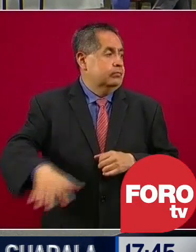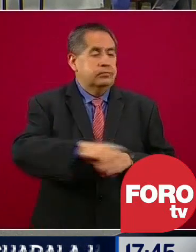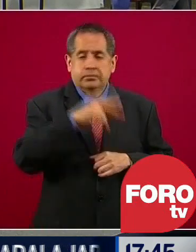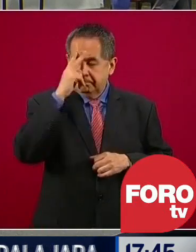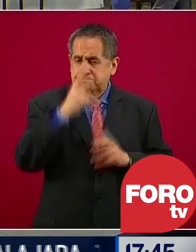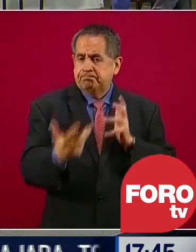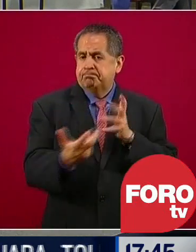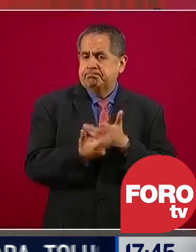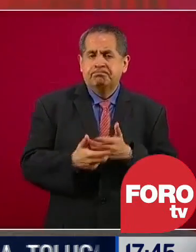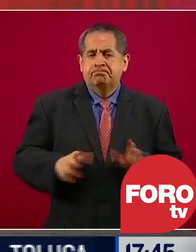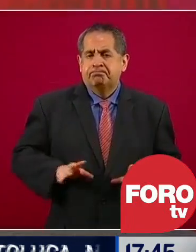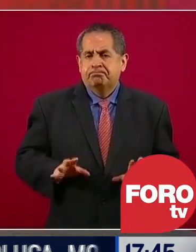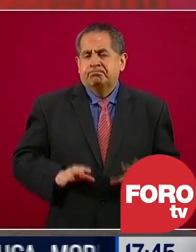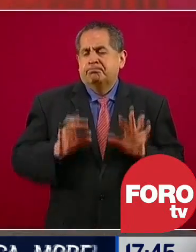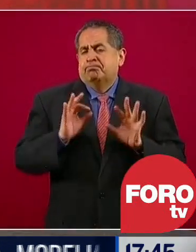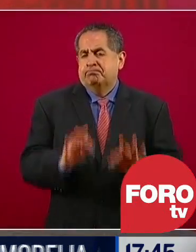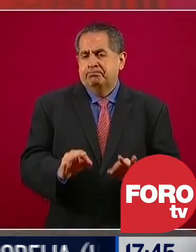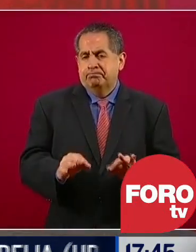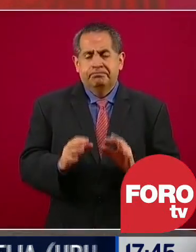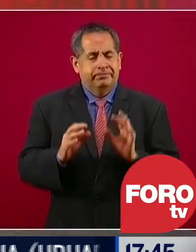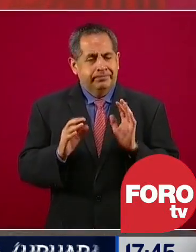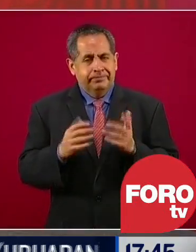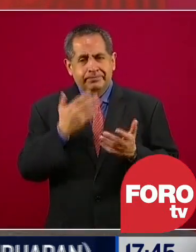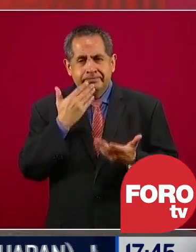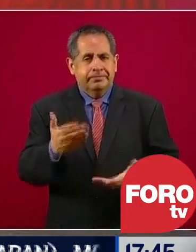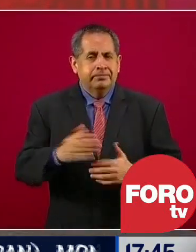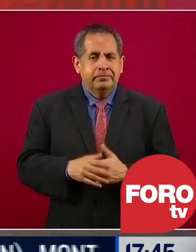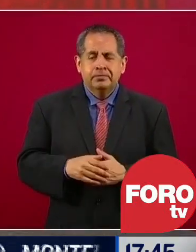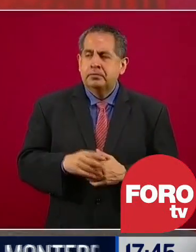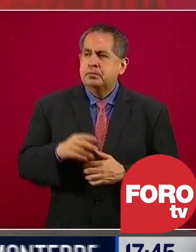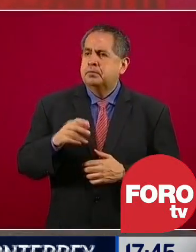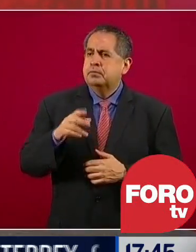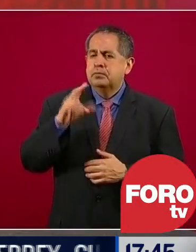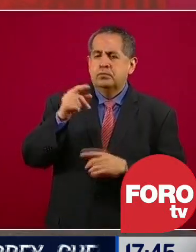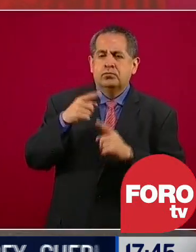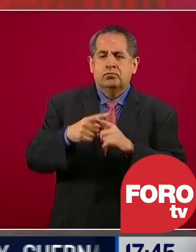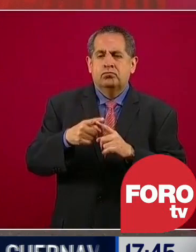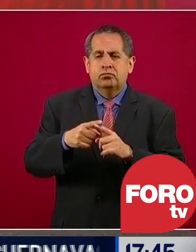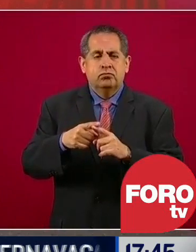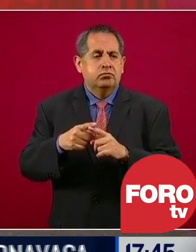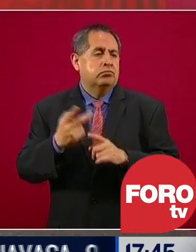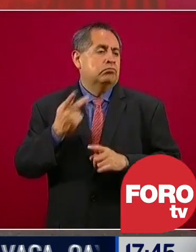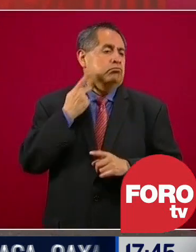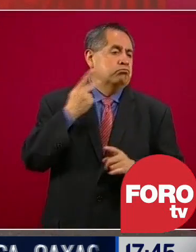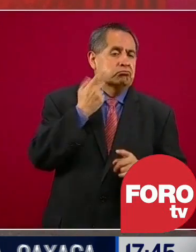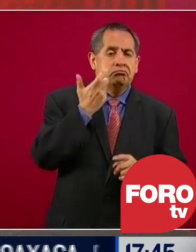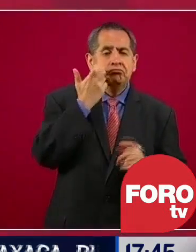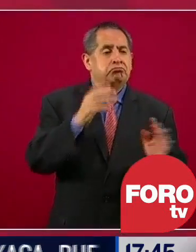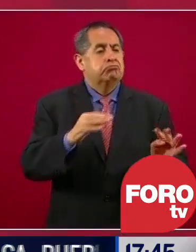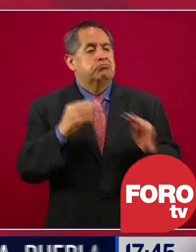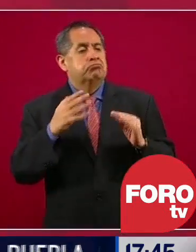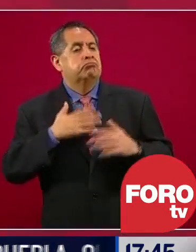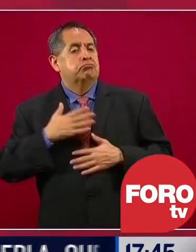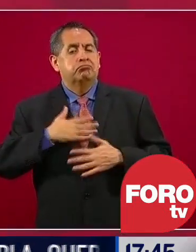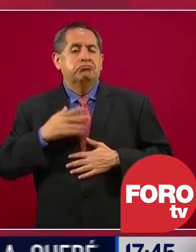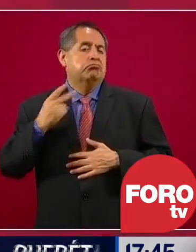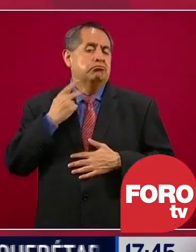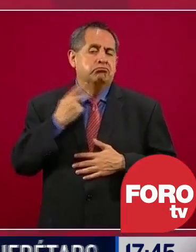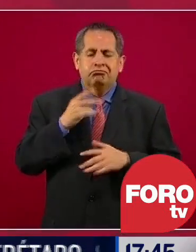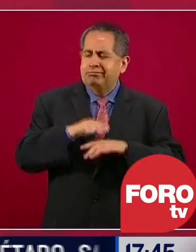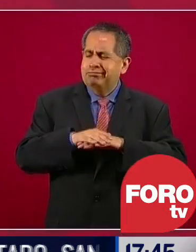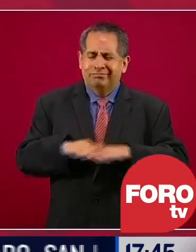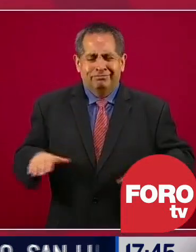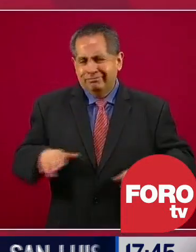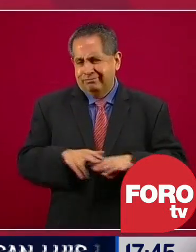vivimos y que no sea de ninguna manera capital político para alguno de